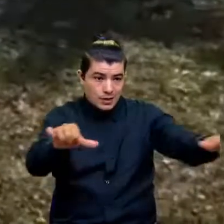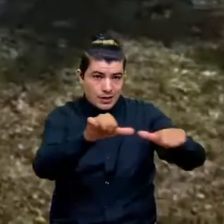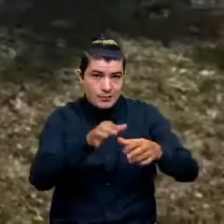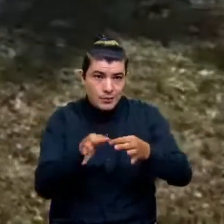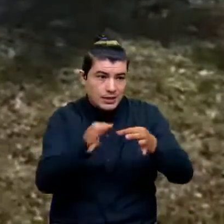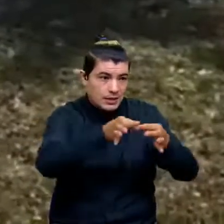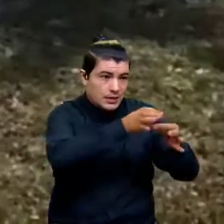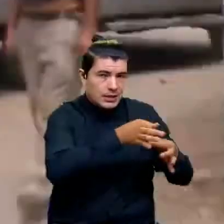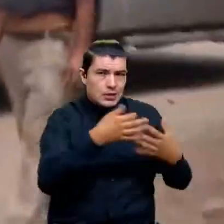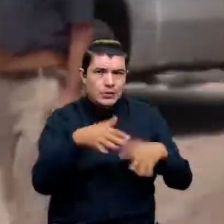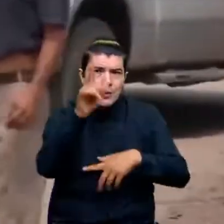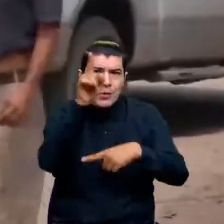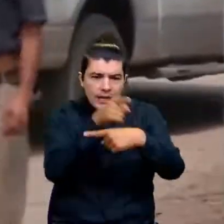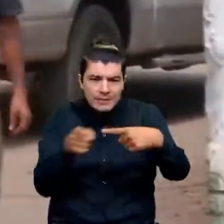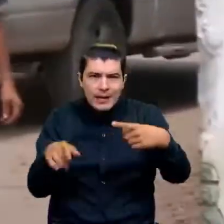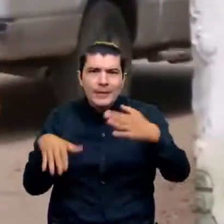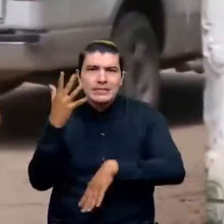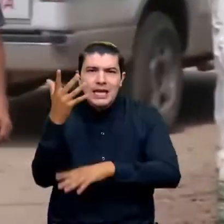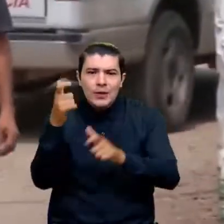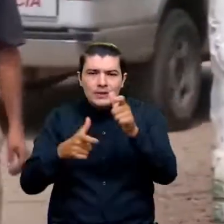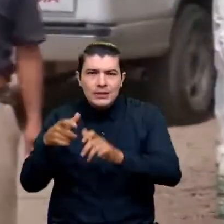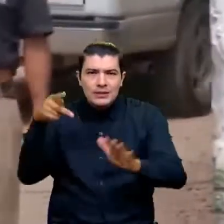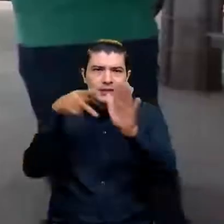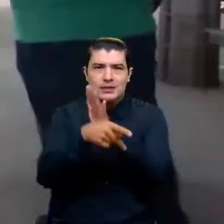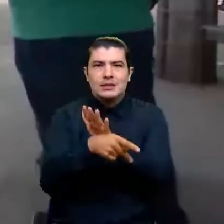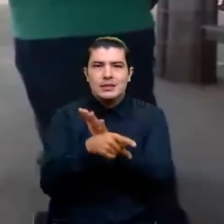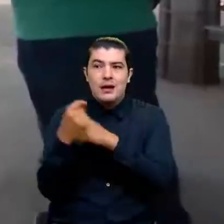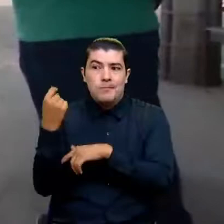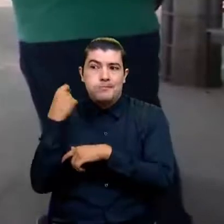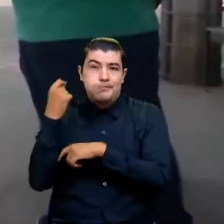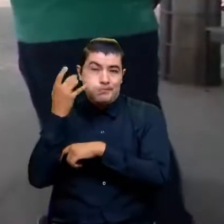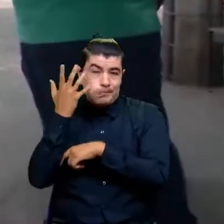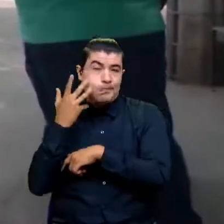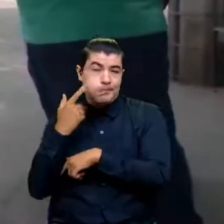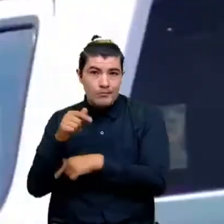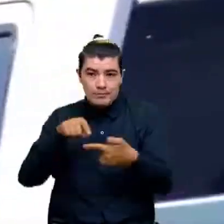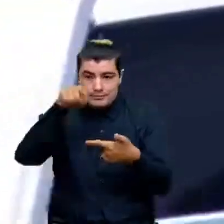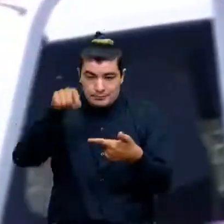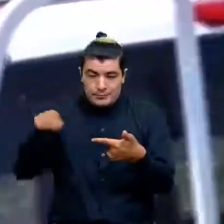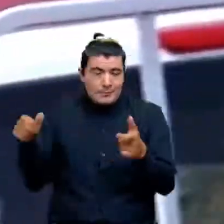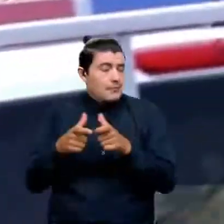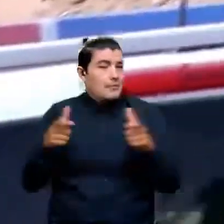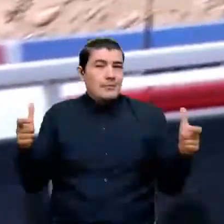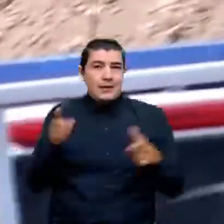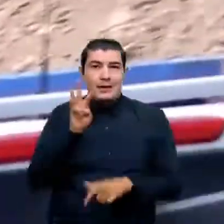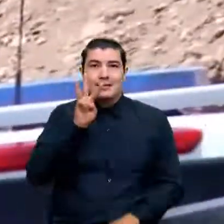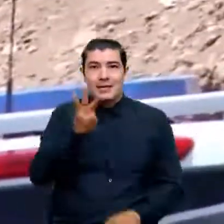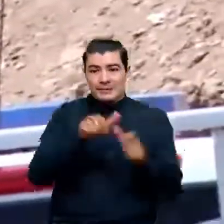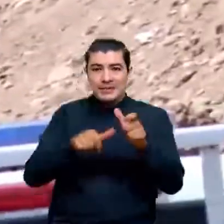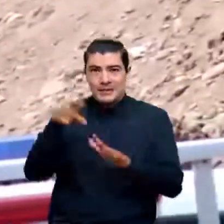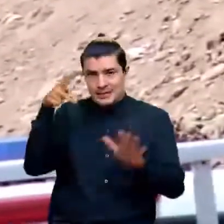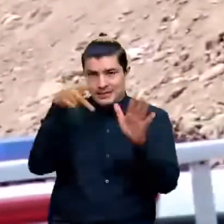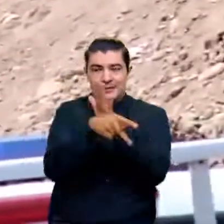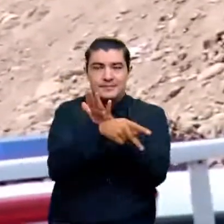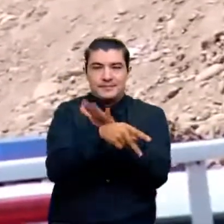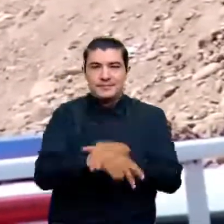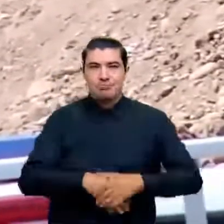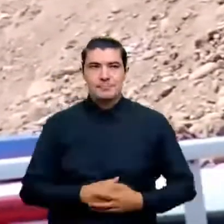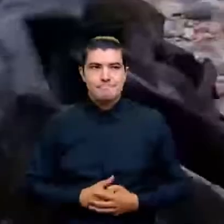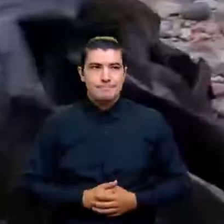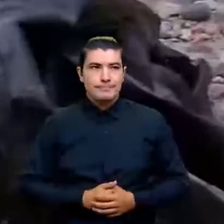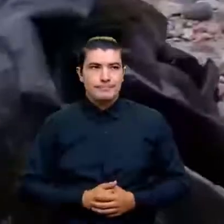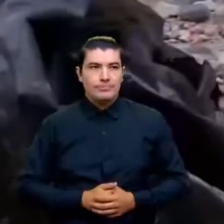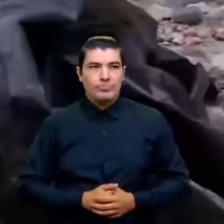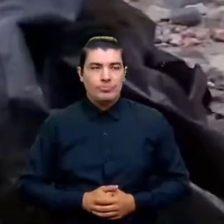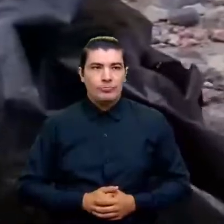metropolitana se registran semanalmente más de 5 homicidios. En estos últimos días, la cifra ya supera los 3 registros de personas asesinadas en